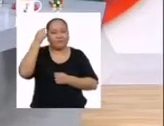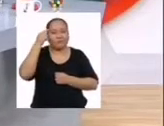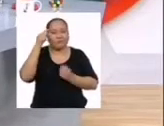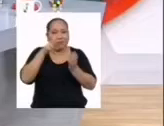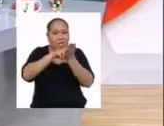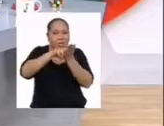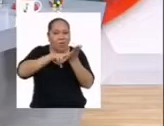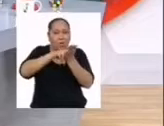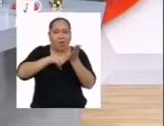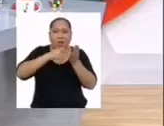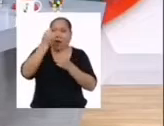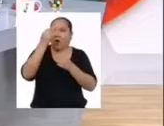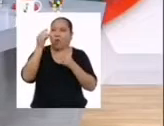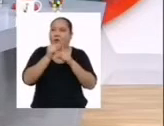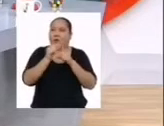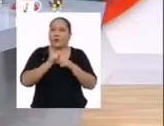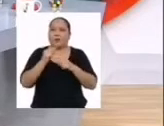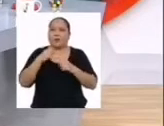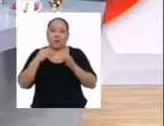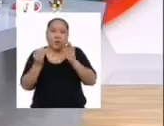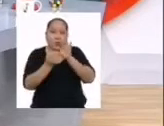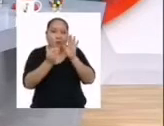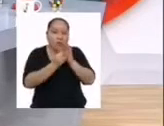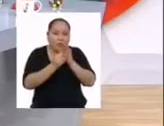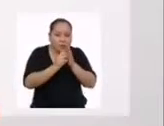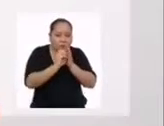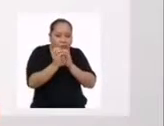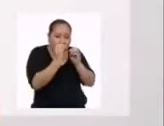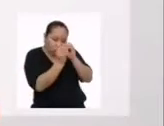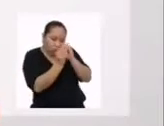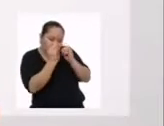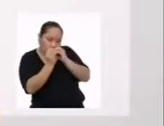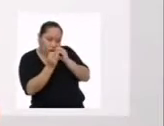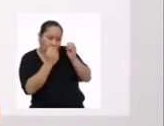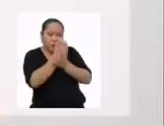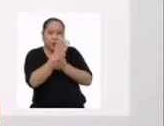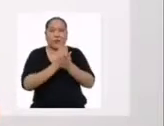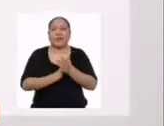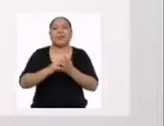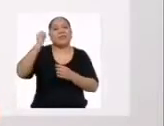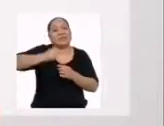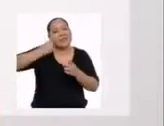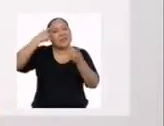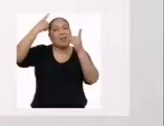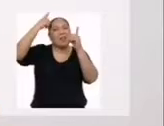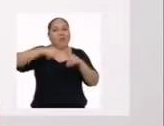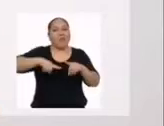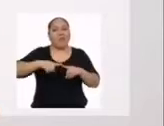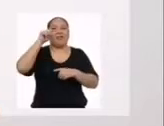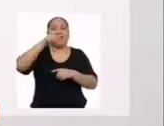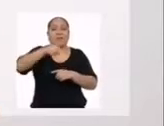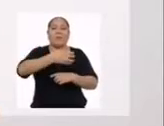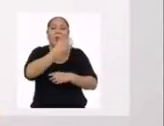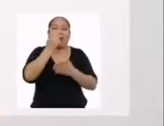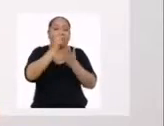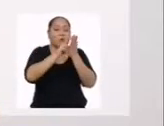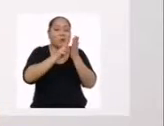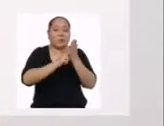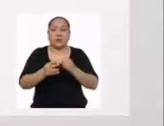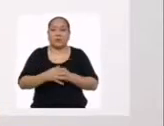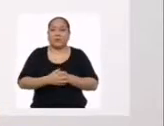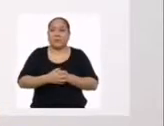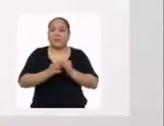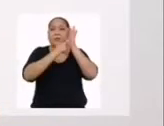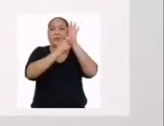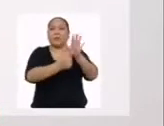por ahí. Yo le había metido su sazón al texto. Coincido, mejor revisar. Te muestro un ejemplo, creo que